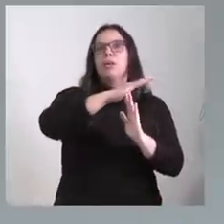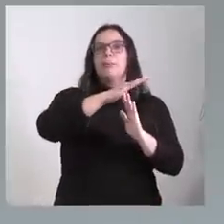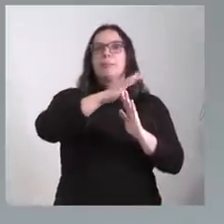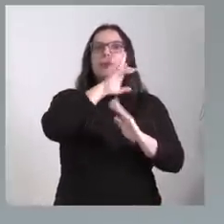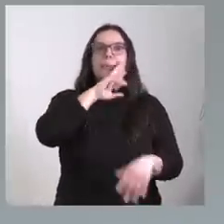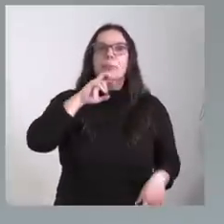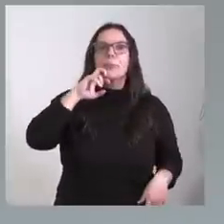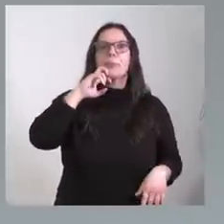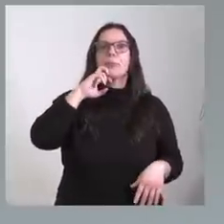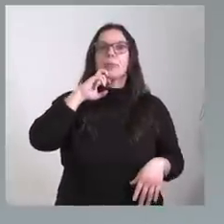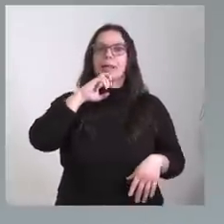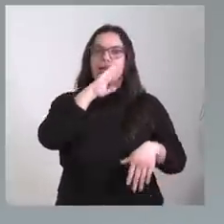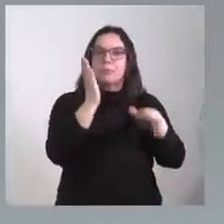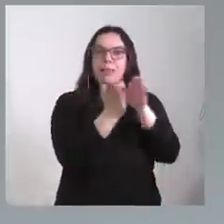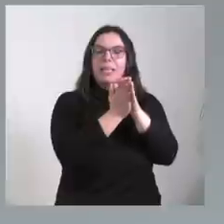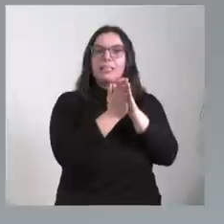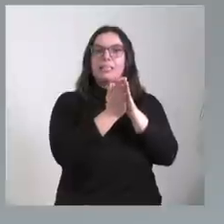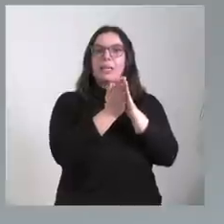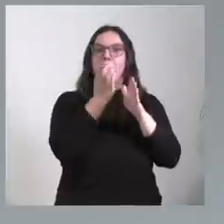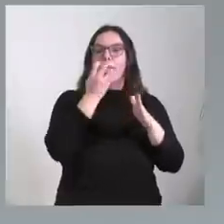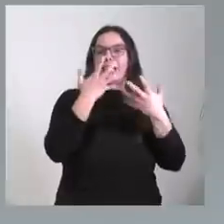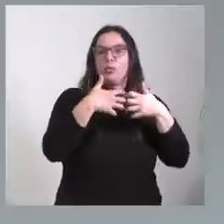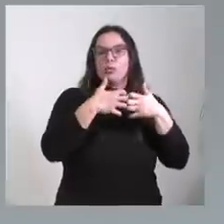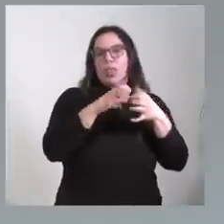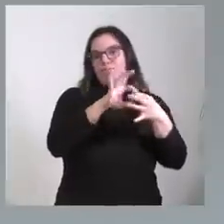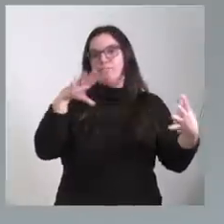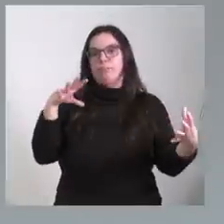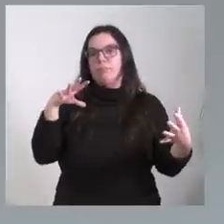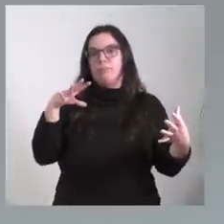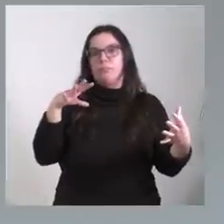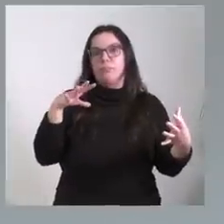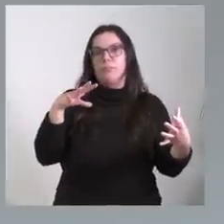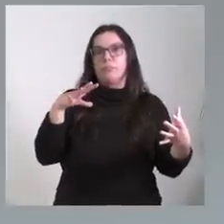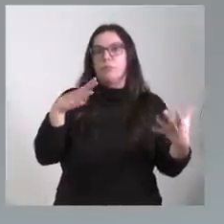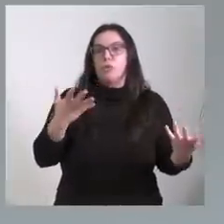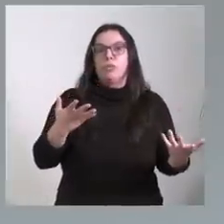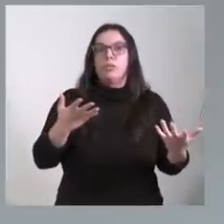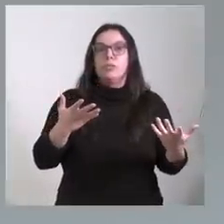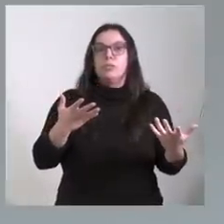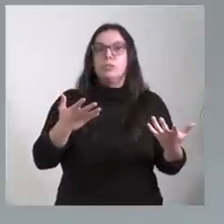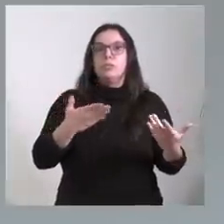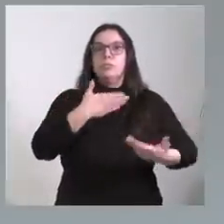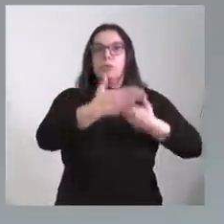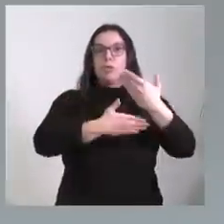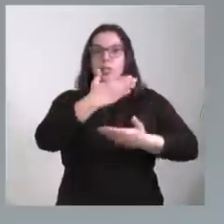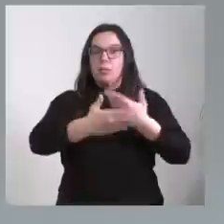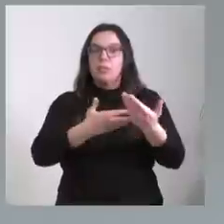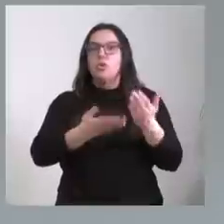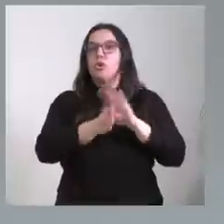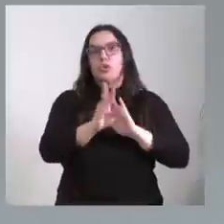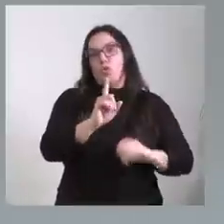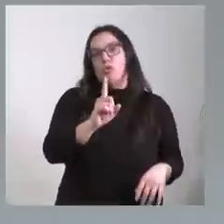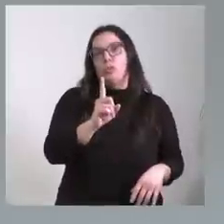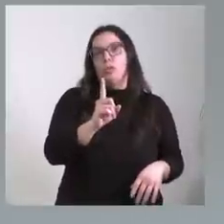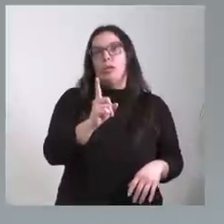expediente vic en su categoría de bien industrial y por tanto no se continuaría con el procedimiento de incubación y Por